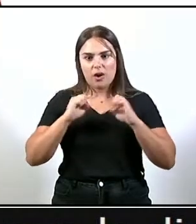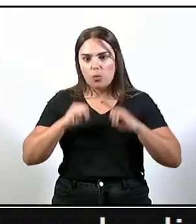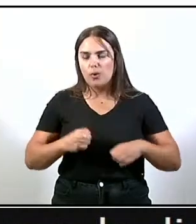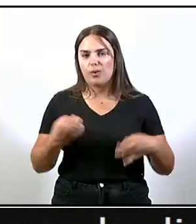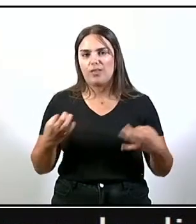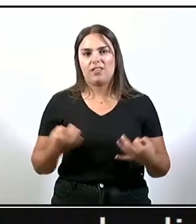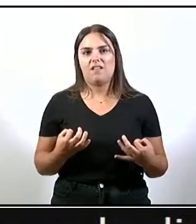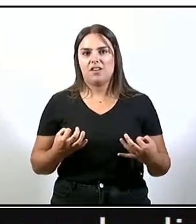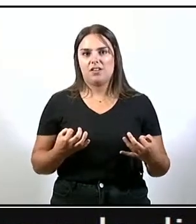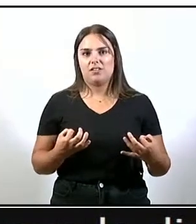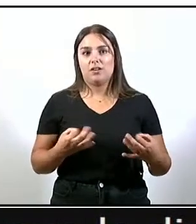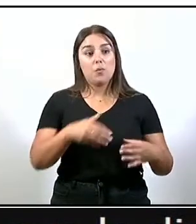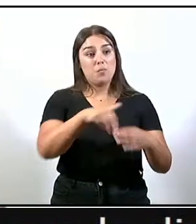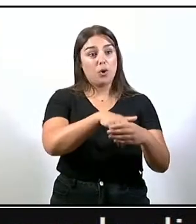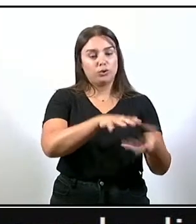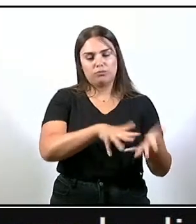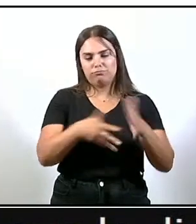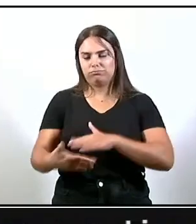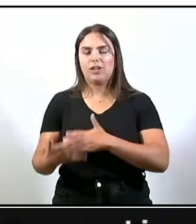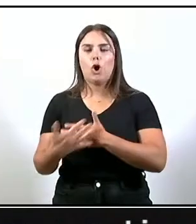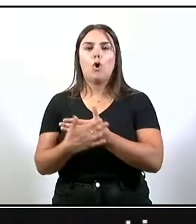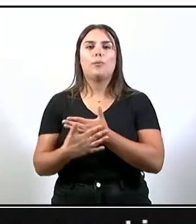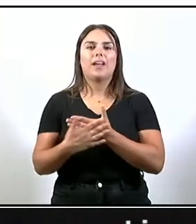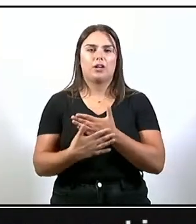el convertir esos votos en gobierno.